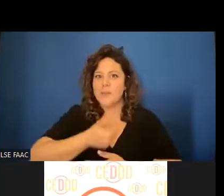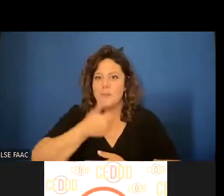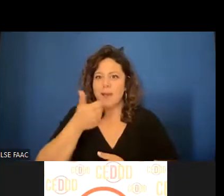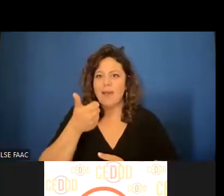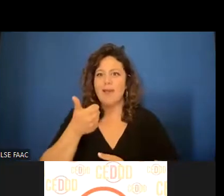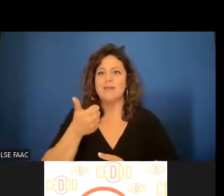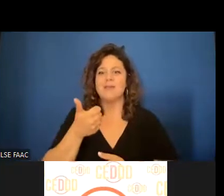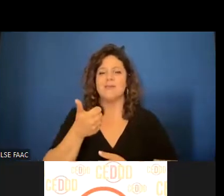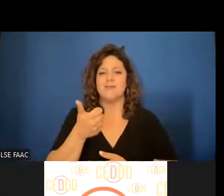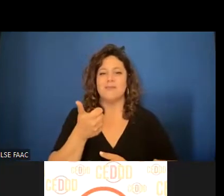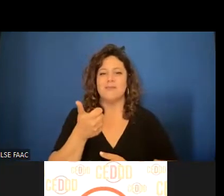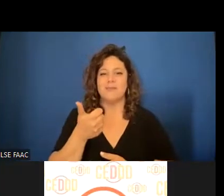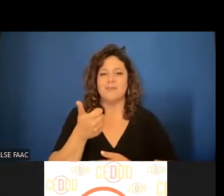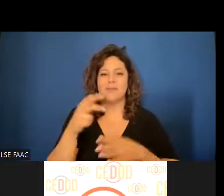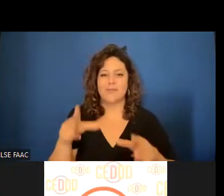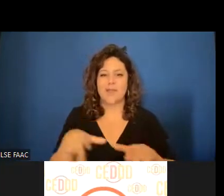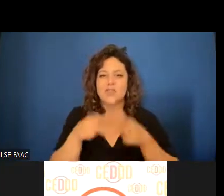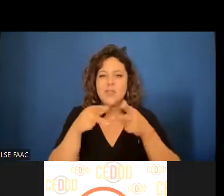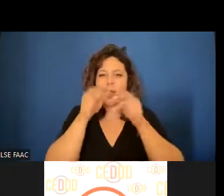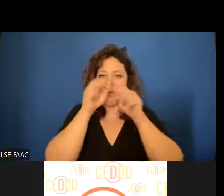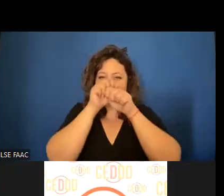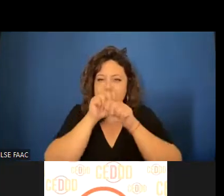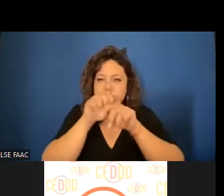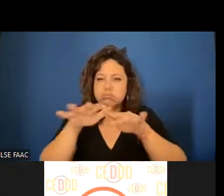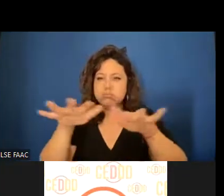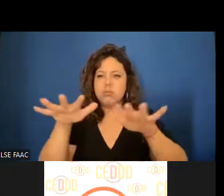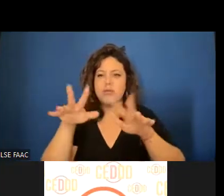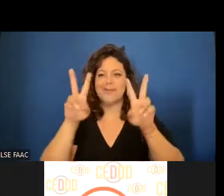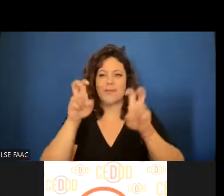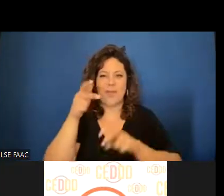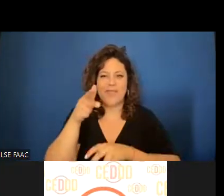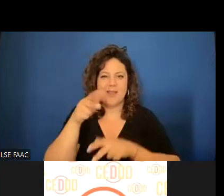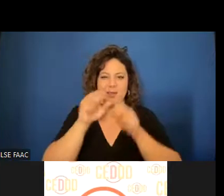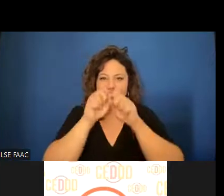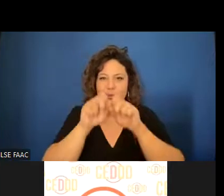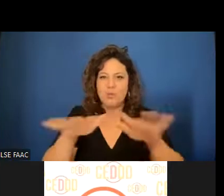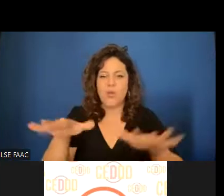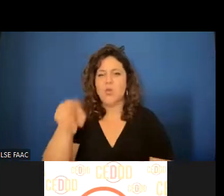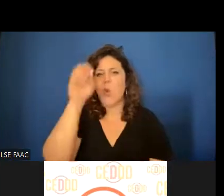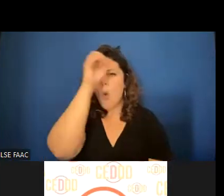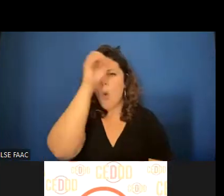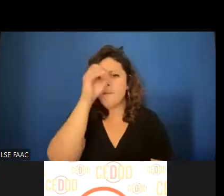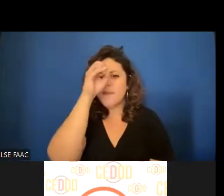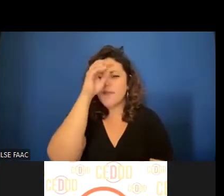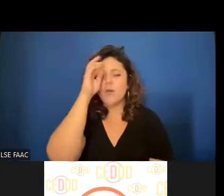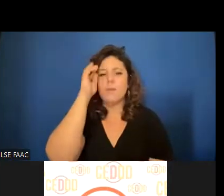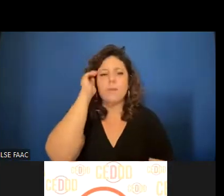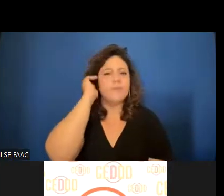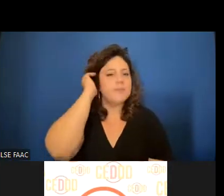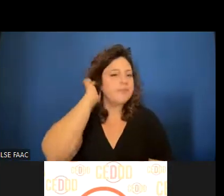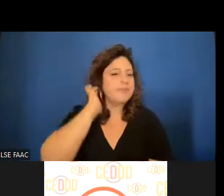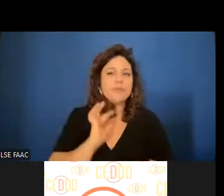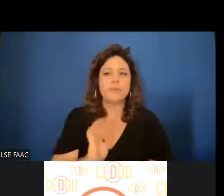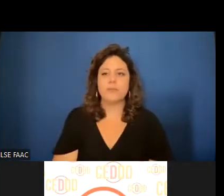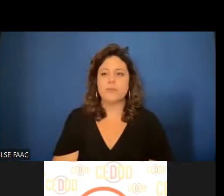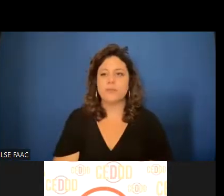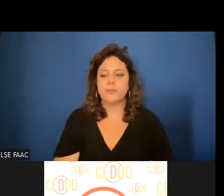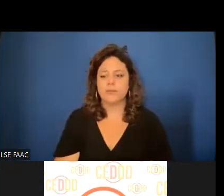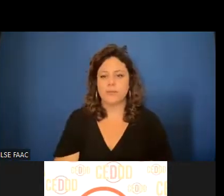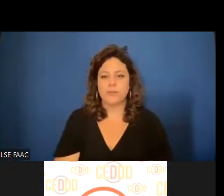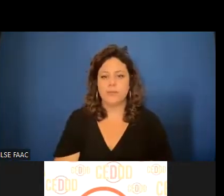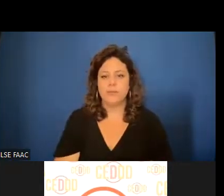un cierto impacto con el tema de simplemente conocerla? Yo te digo que a nivel empresarial no se